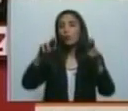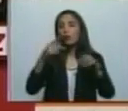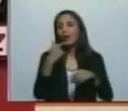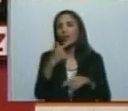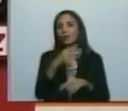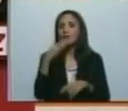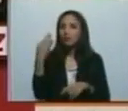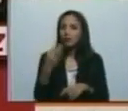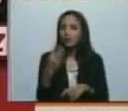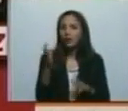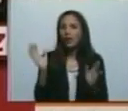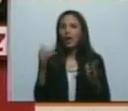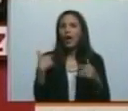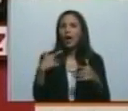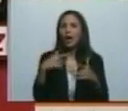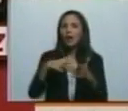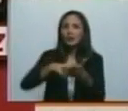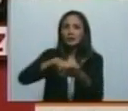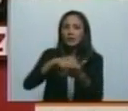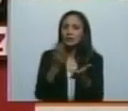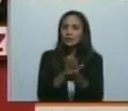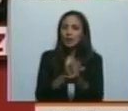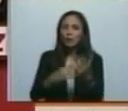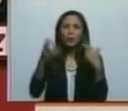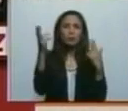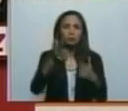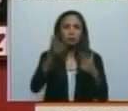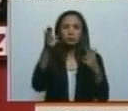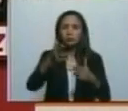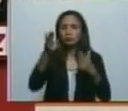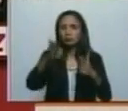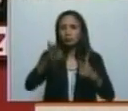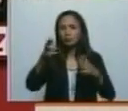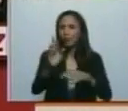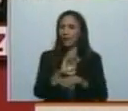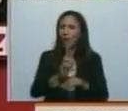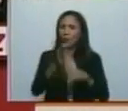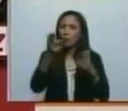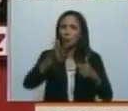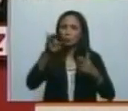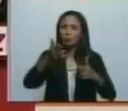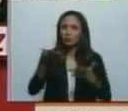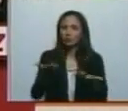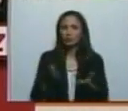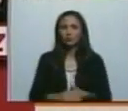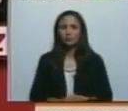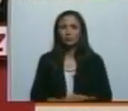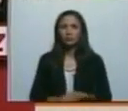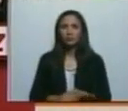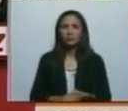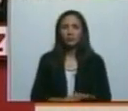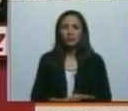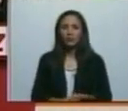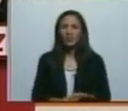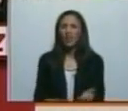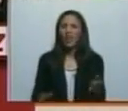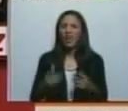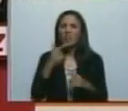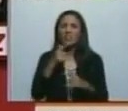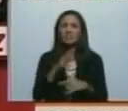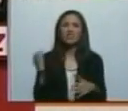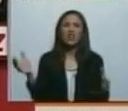de rendirse. Cada vez que tenían chance, disparaban a la gente. Después dijeron, Jaiker, los